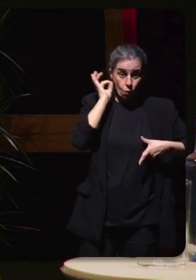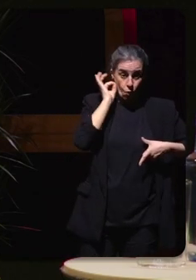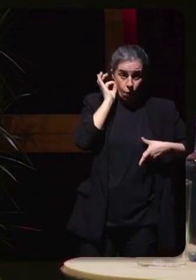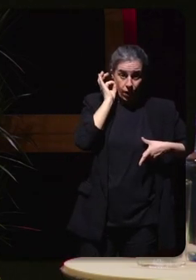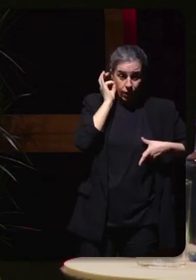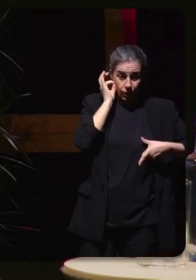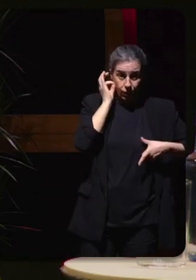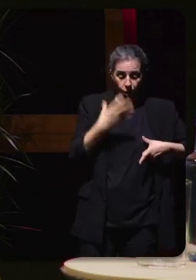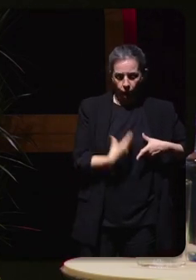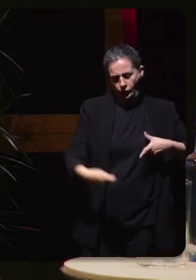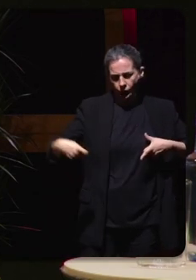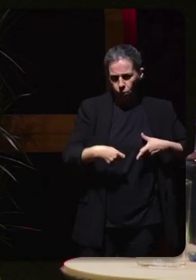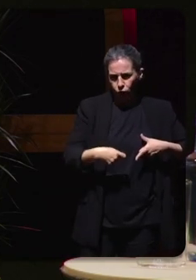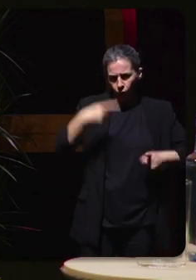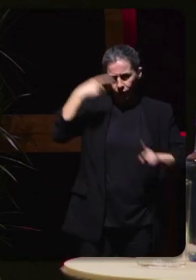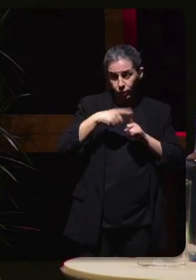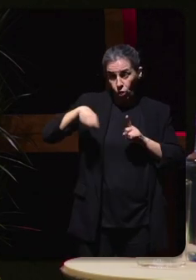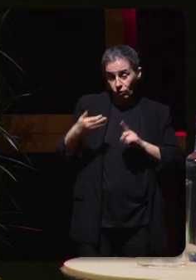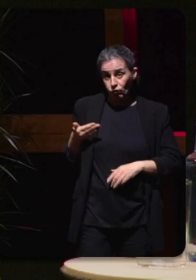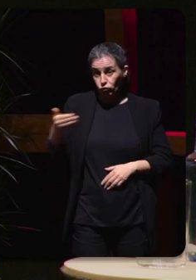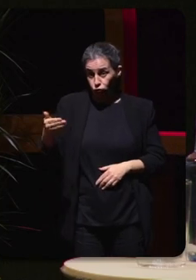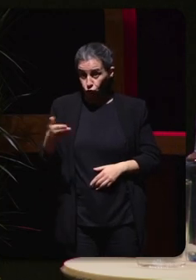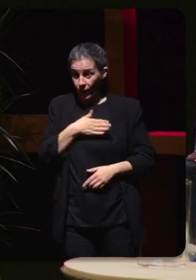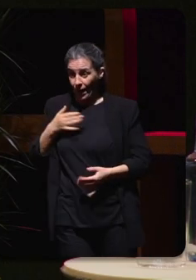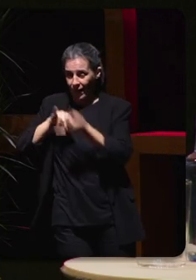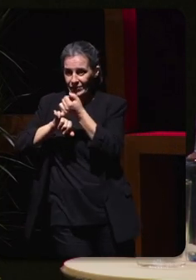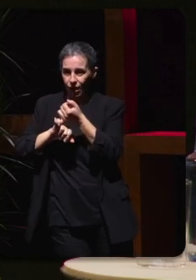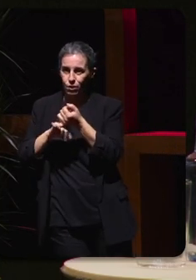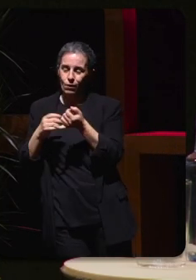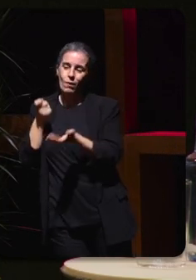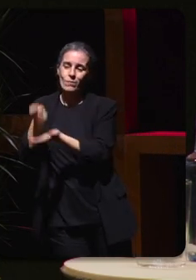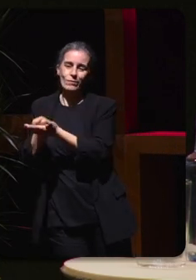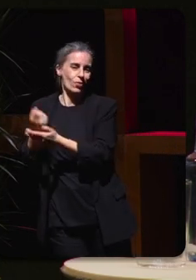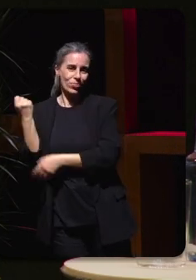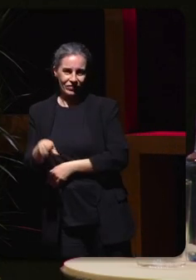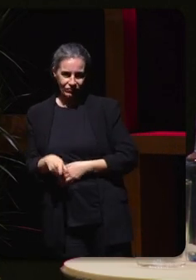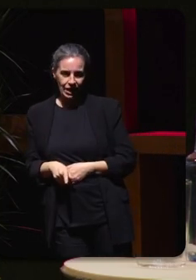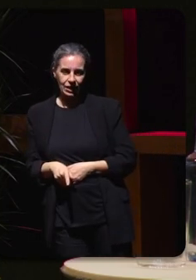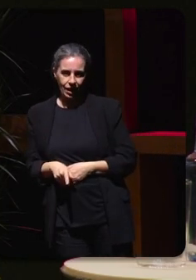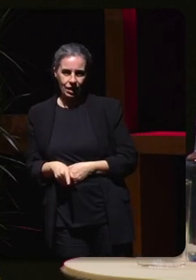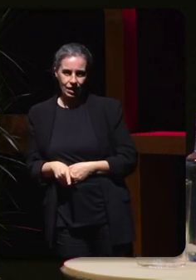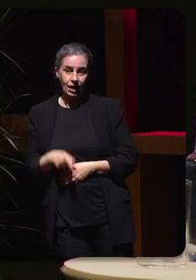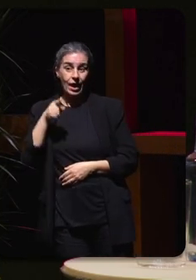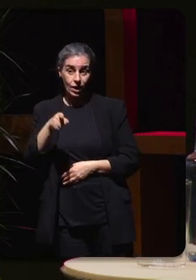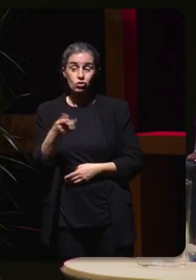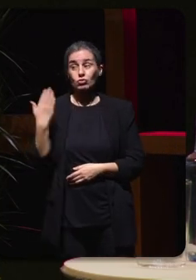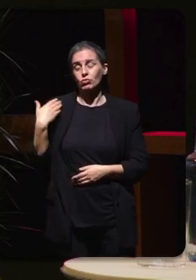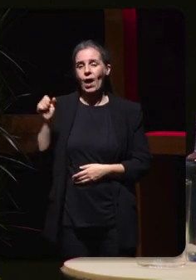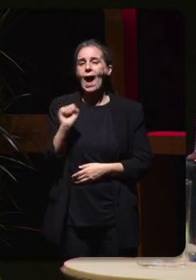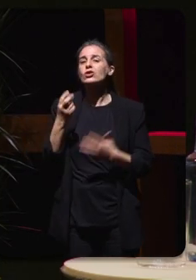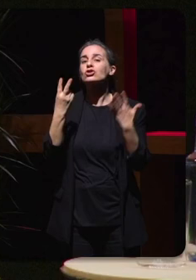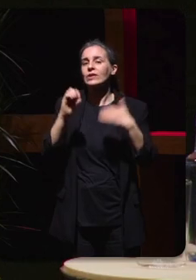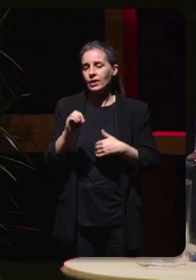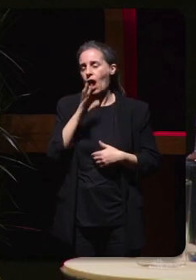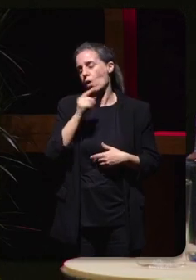dote cuando tenga que casarse. Eso fue a mediados de los 70. Esos carteles han desaparecido ya de la India porque